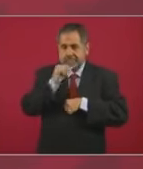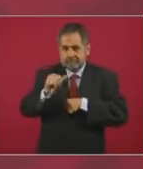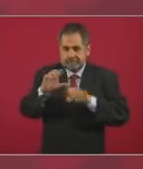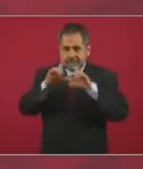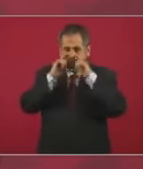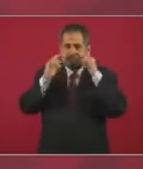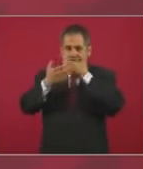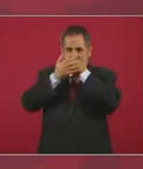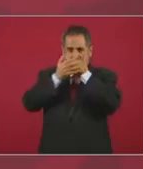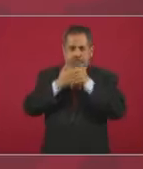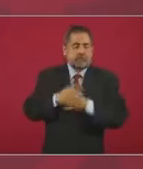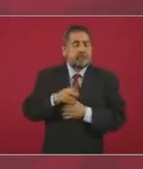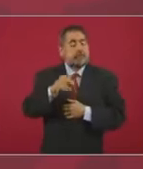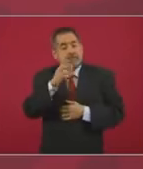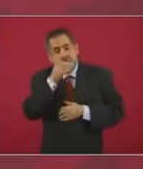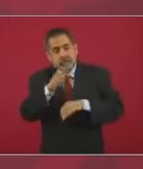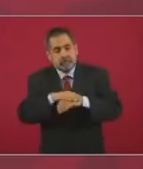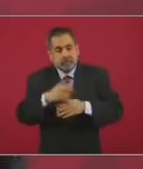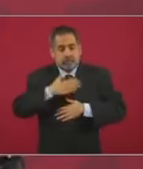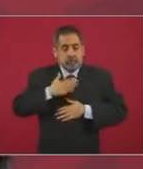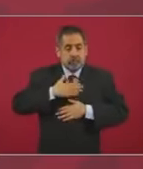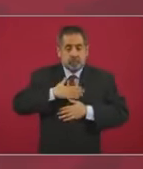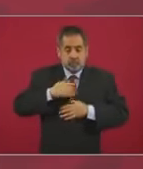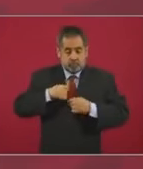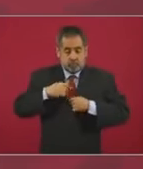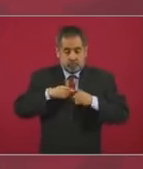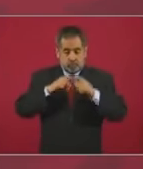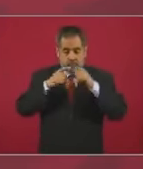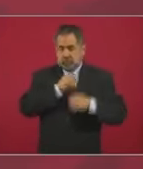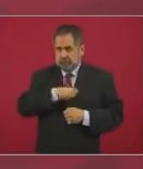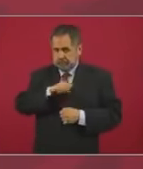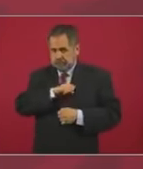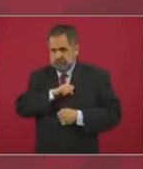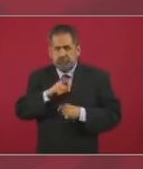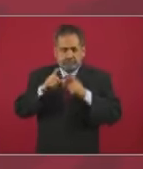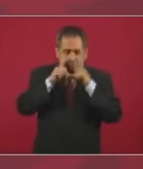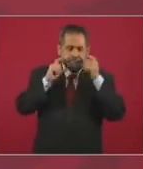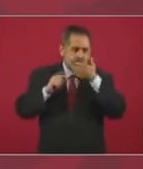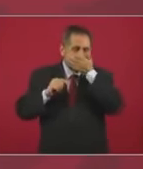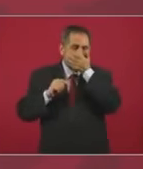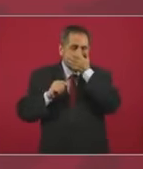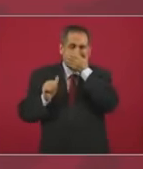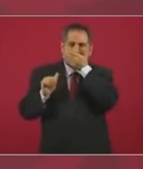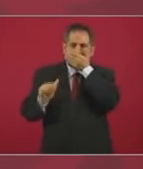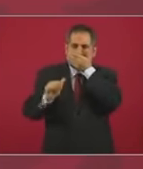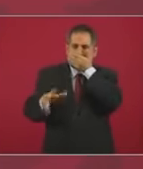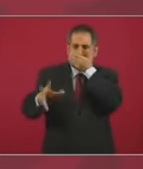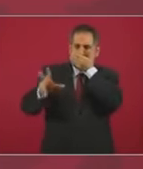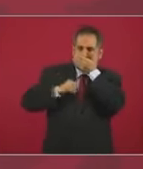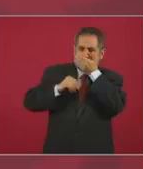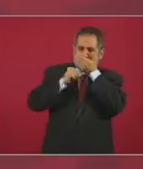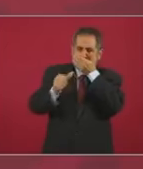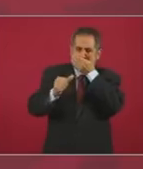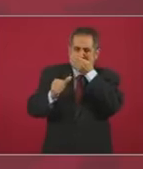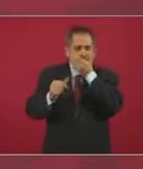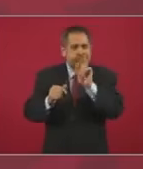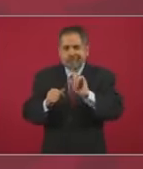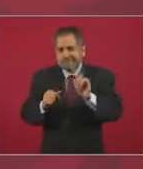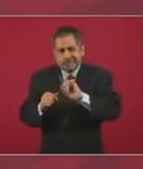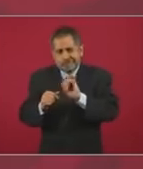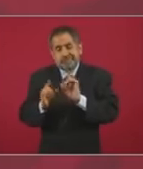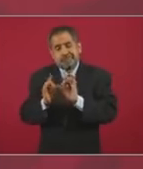seguridad de que porque ya tengo el cubrebocas no me voy a contagiar, porque eso es lo que lleva, y lo estamos viendo todos los días,